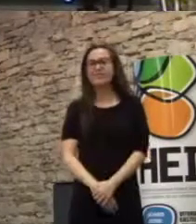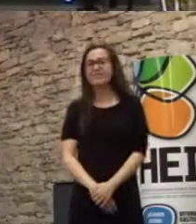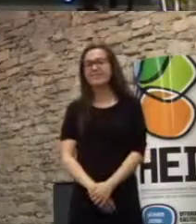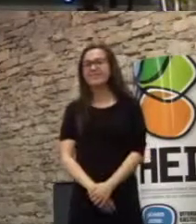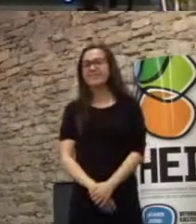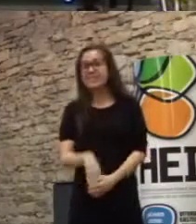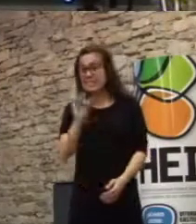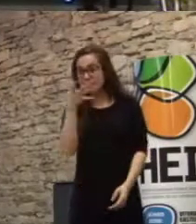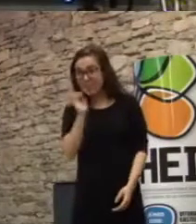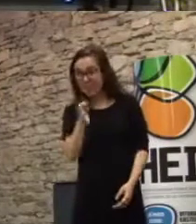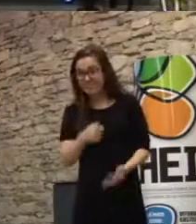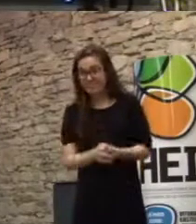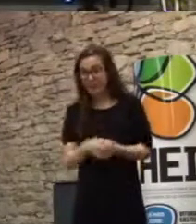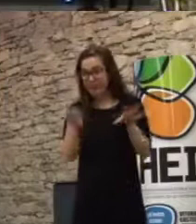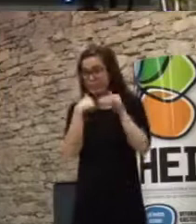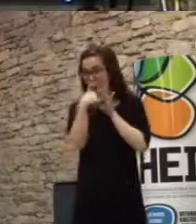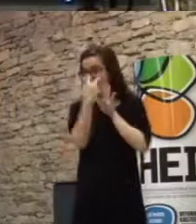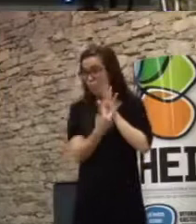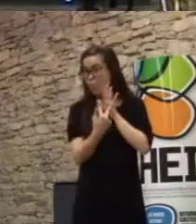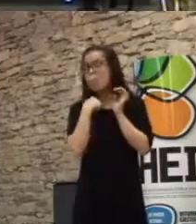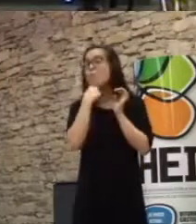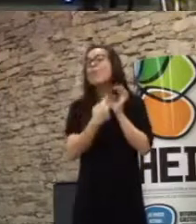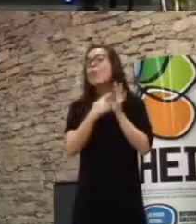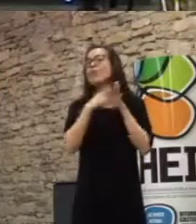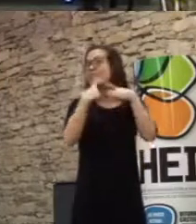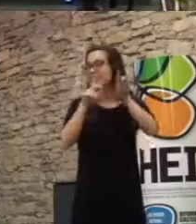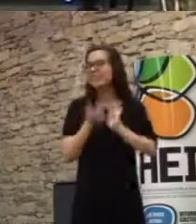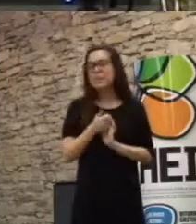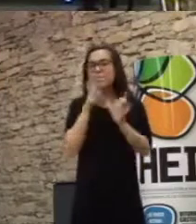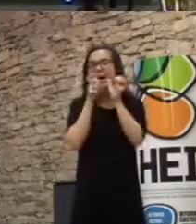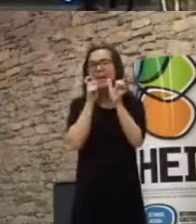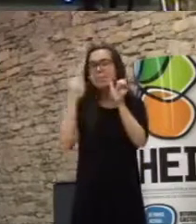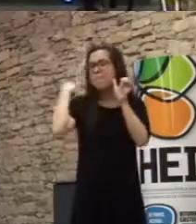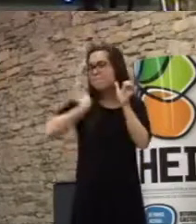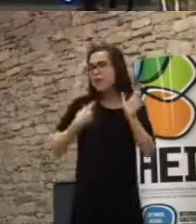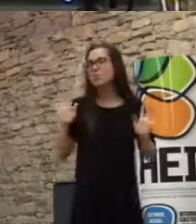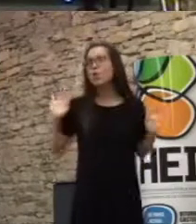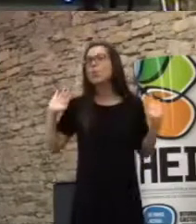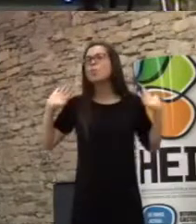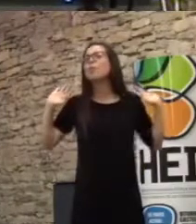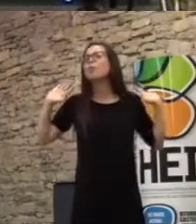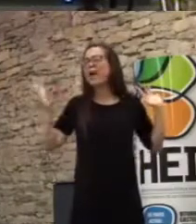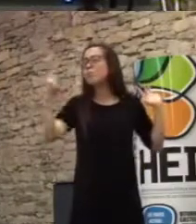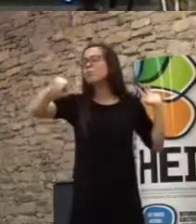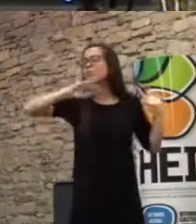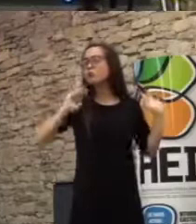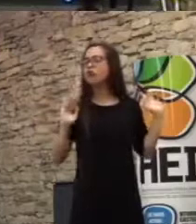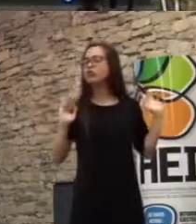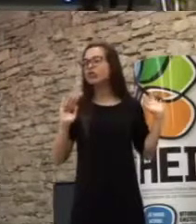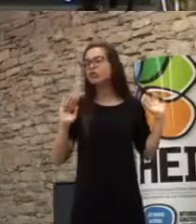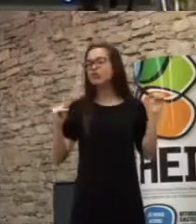se suma menos palabras sal y espérame sin embargo el impacto que han tenido en vosotras y